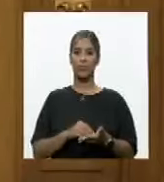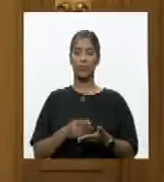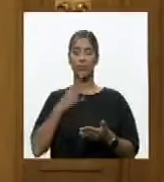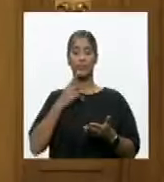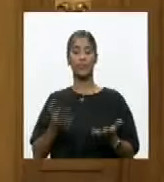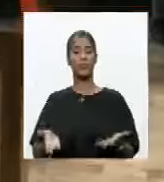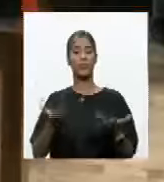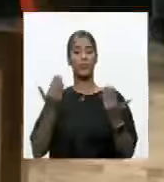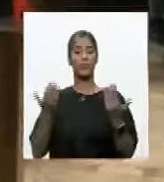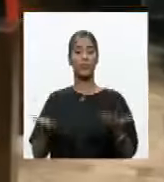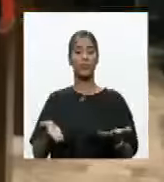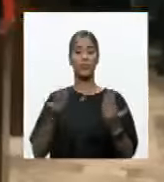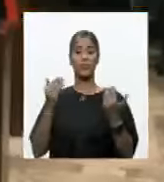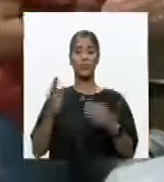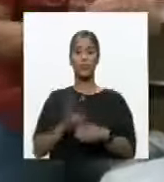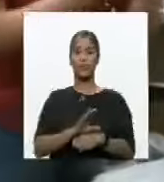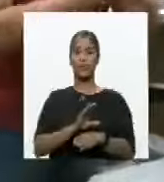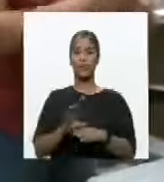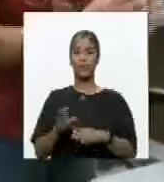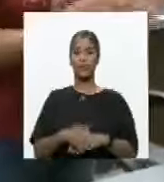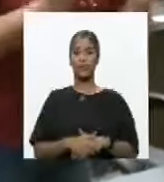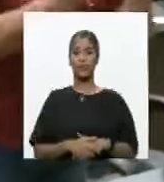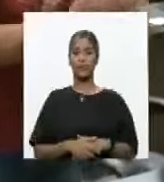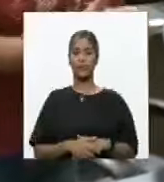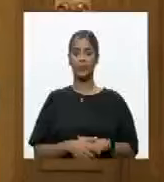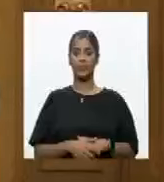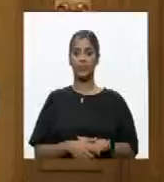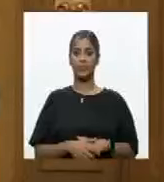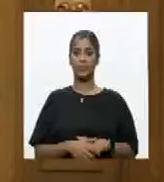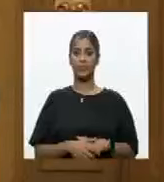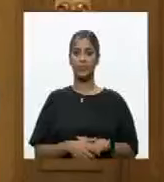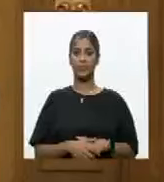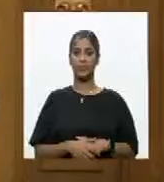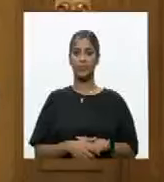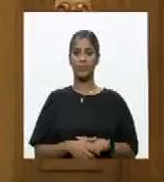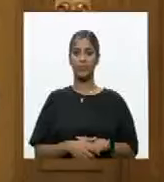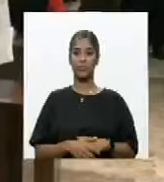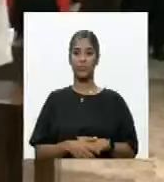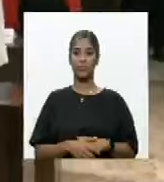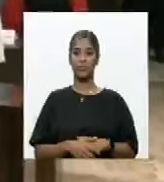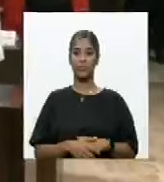¡Hey, hey, hey, hey, hey, hey! ¡Vamos! ¡Hey, hey,